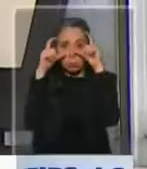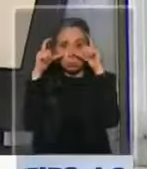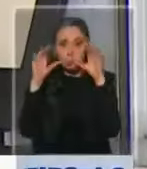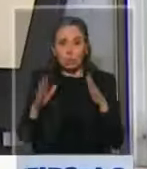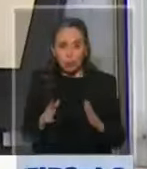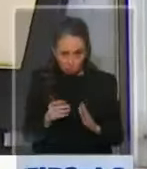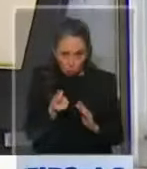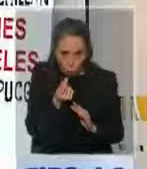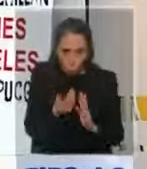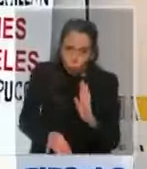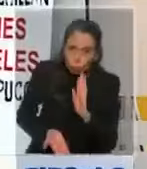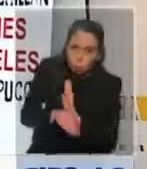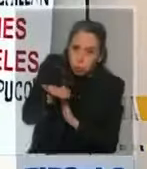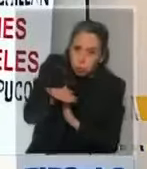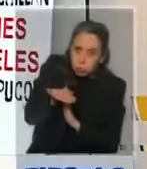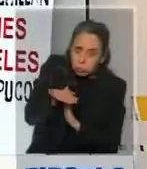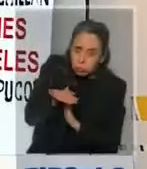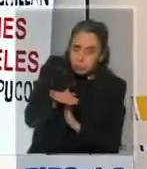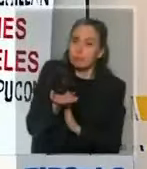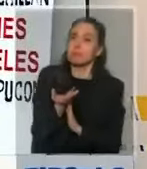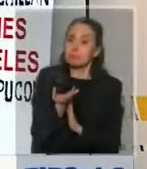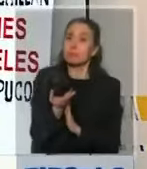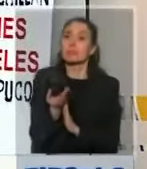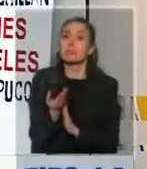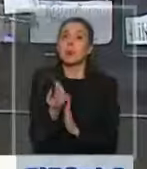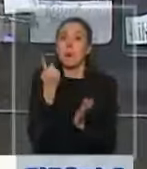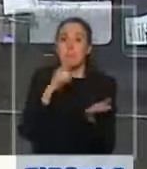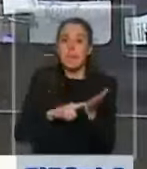alza en el precio del pasaje. Diferencia de